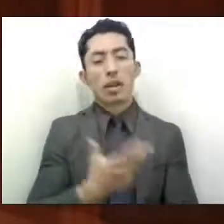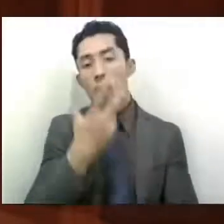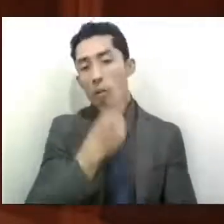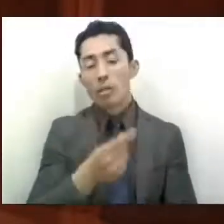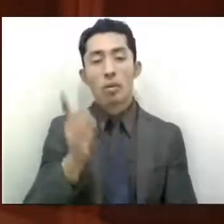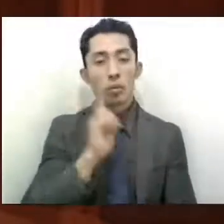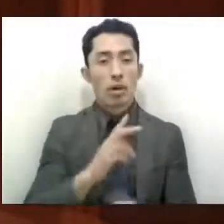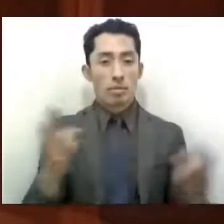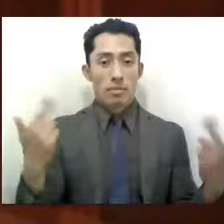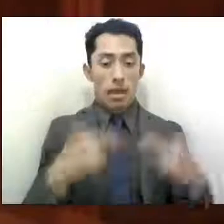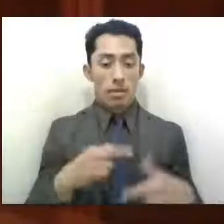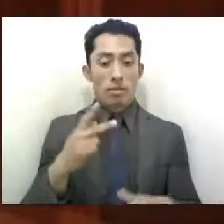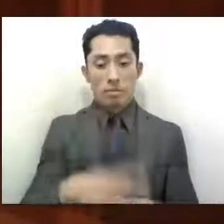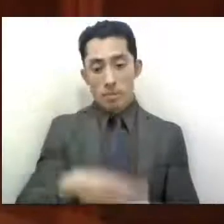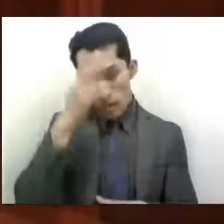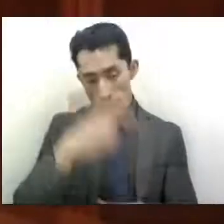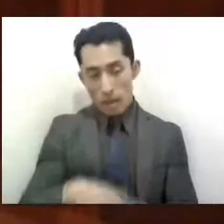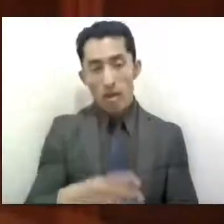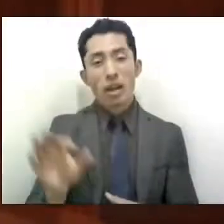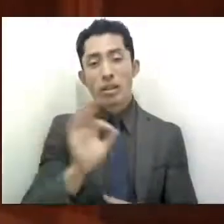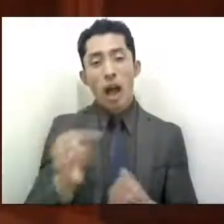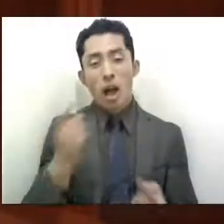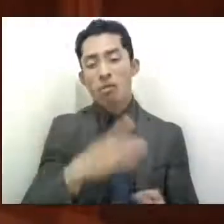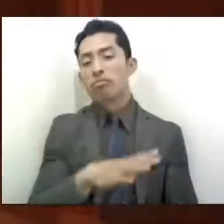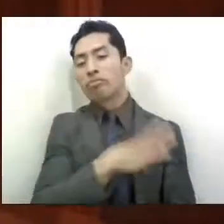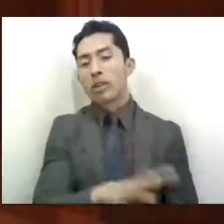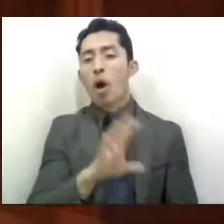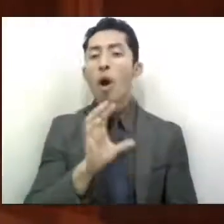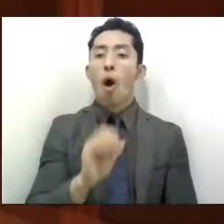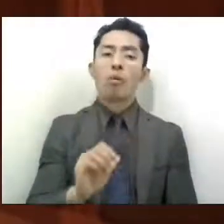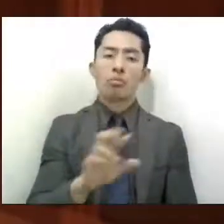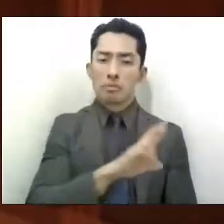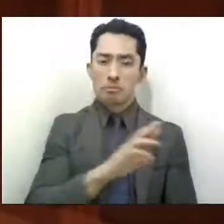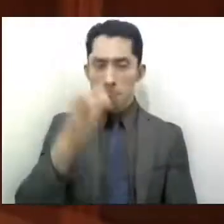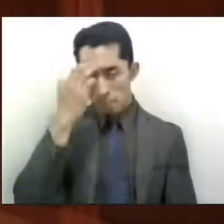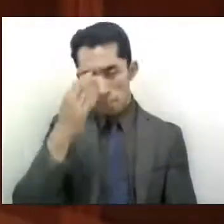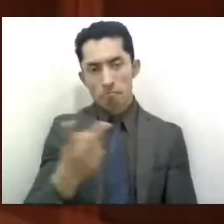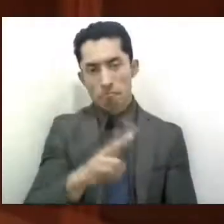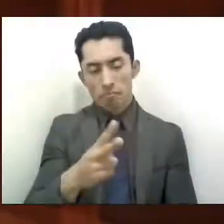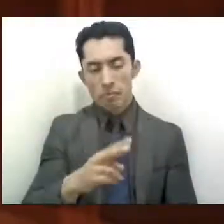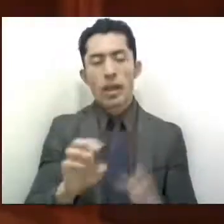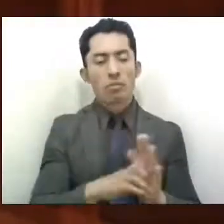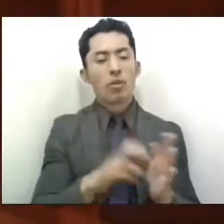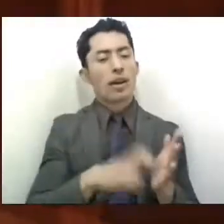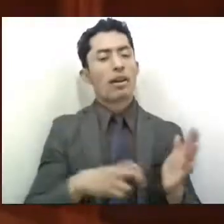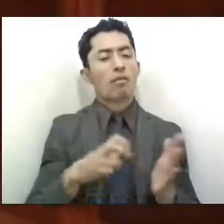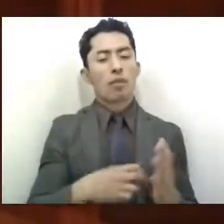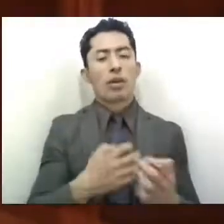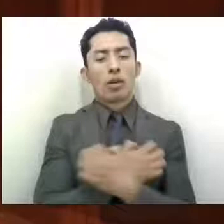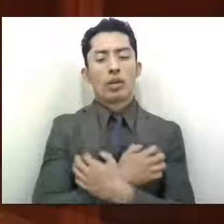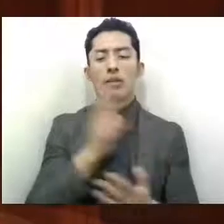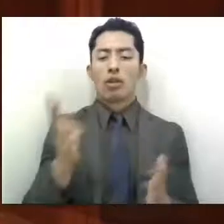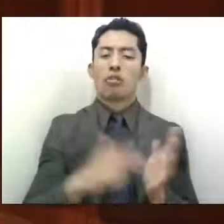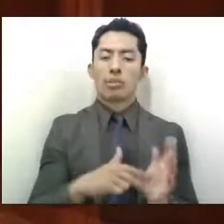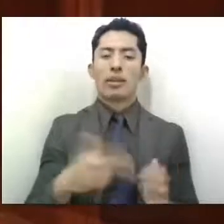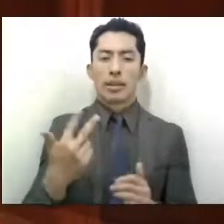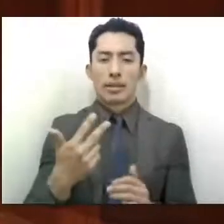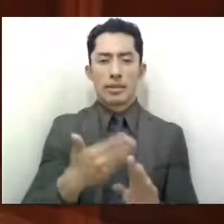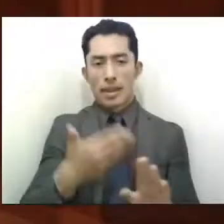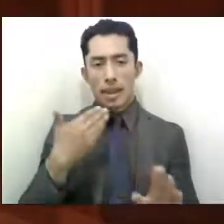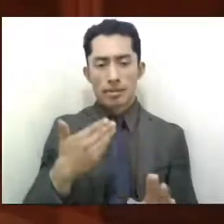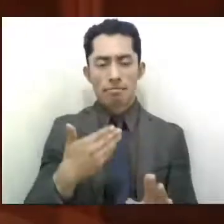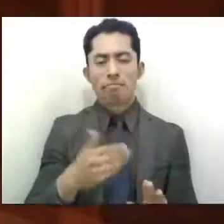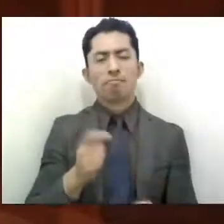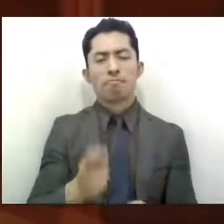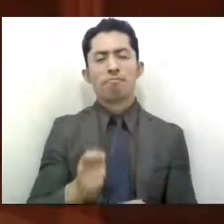el rechazo o el reconocimiento, como la reforma educativa de 2013, esencialmente